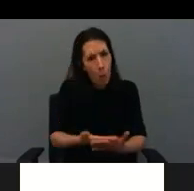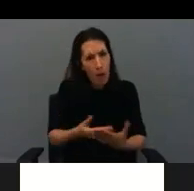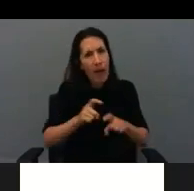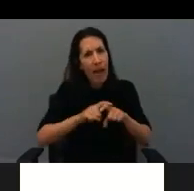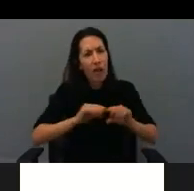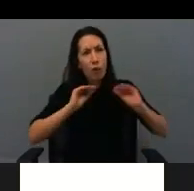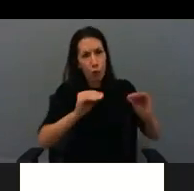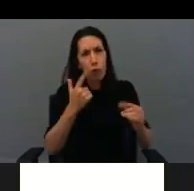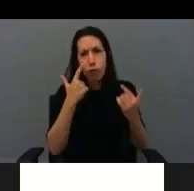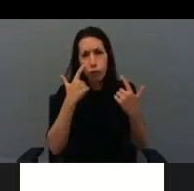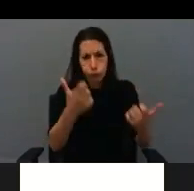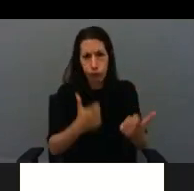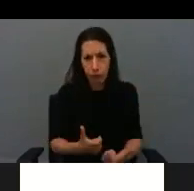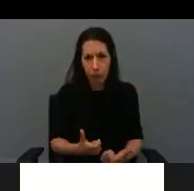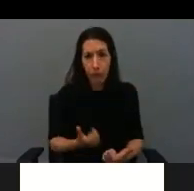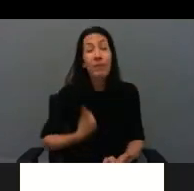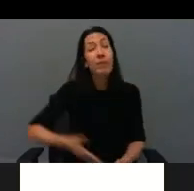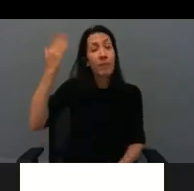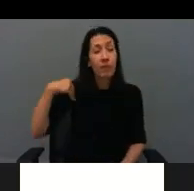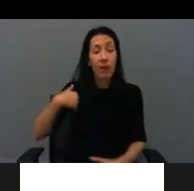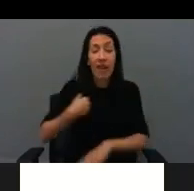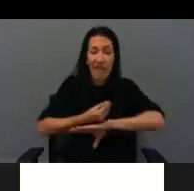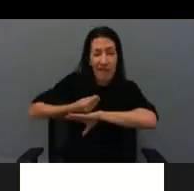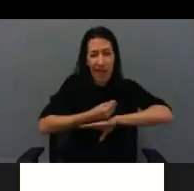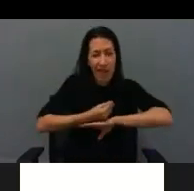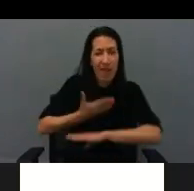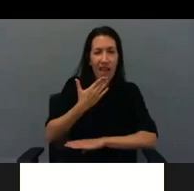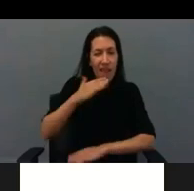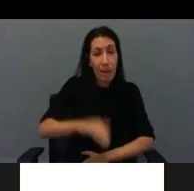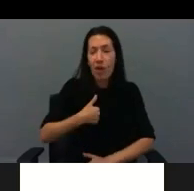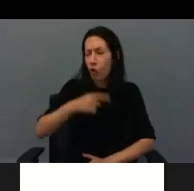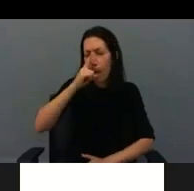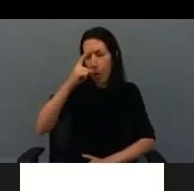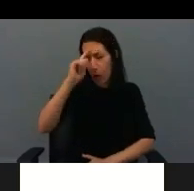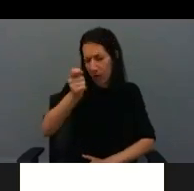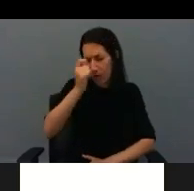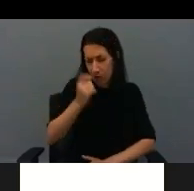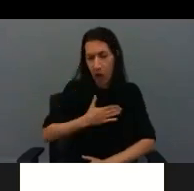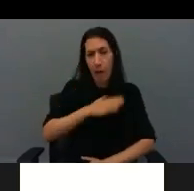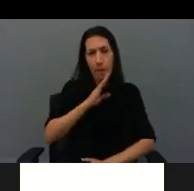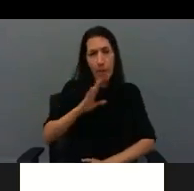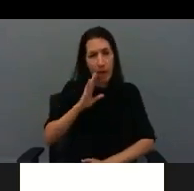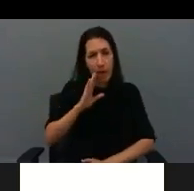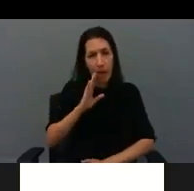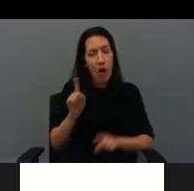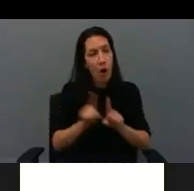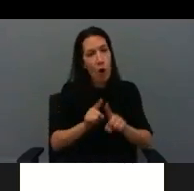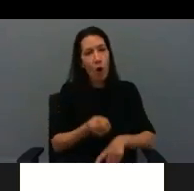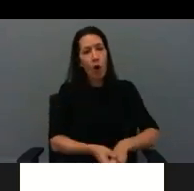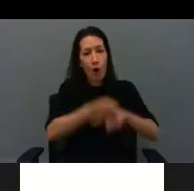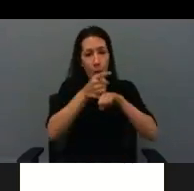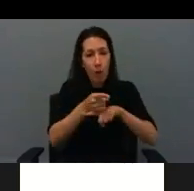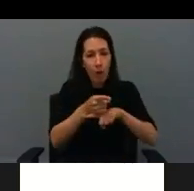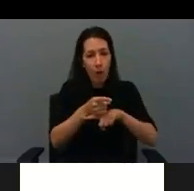carácter. Cuando ella era muy bebé, yo me acuerdo perfectamente que mi madre la obligaba a que estuviera con la niña porque era una